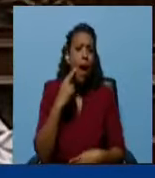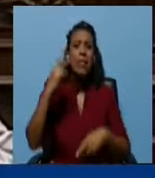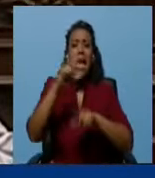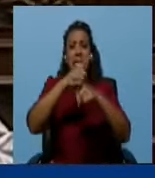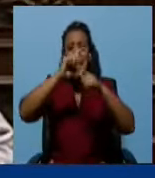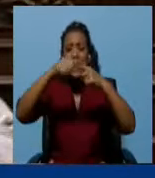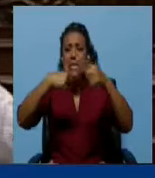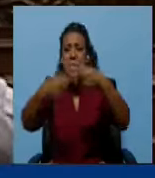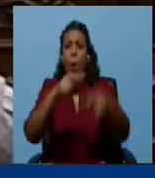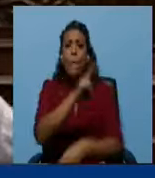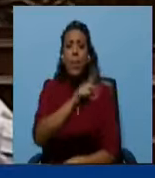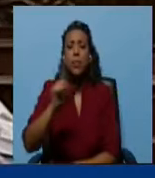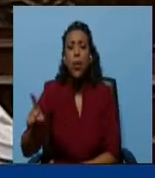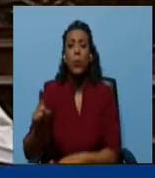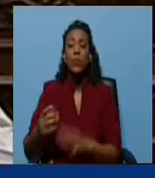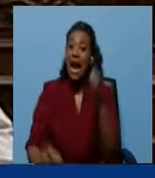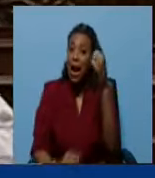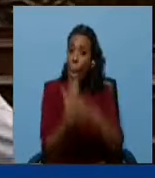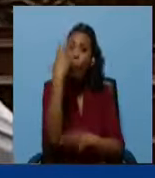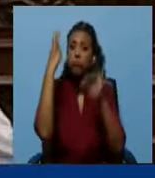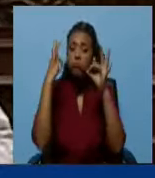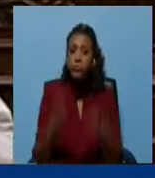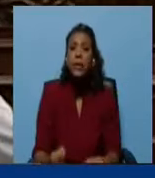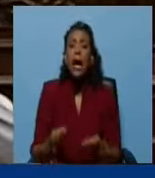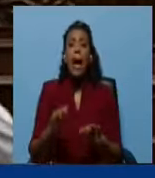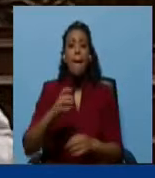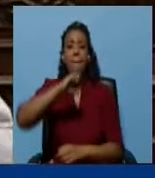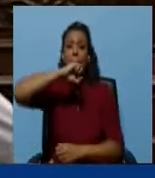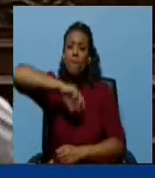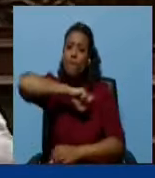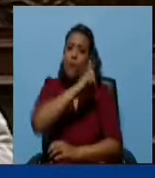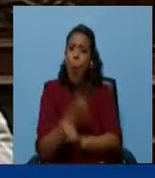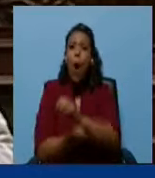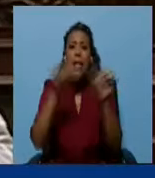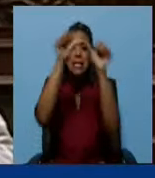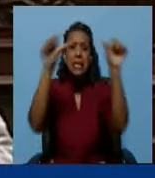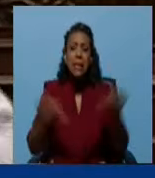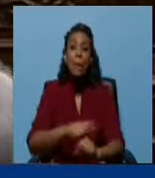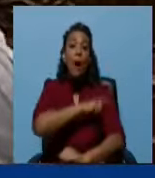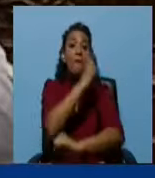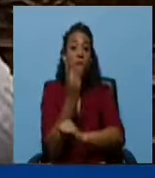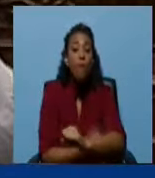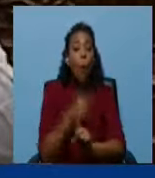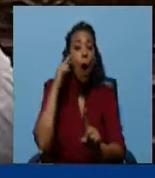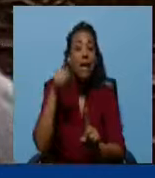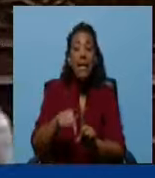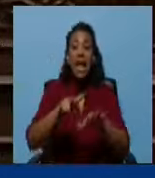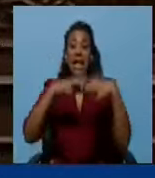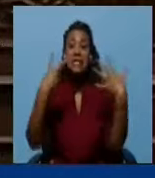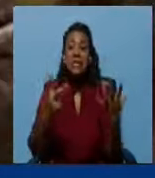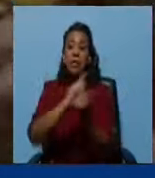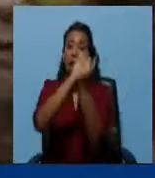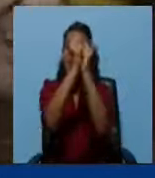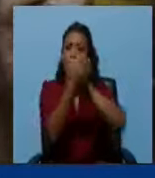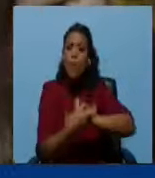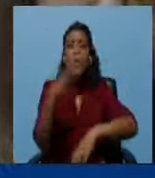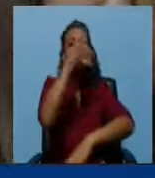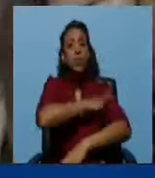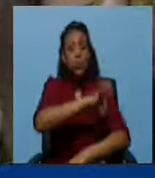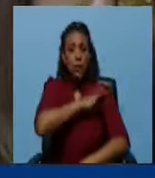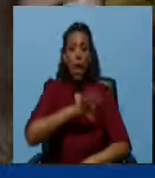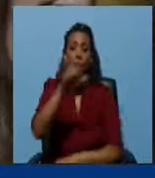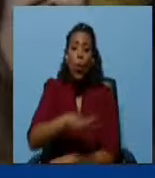siglo XXI y de construir el poderoso sistema de fuerzas de las 7 grandes fuerzas sociales